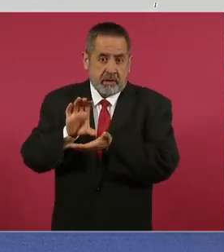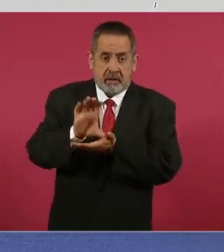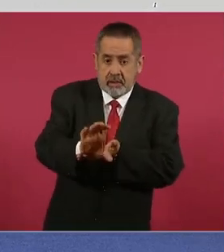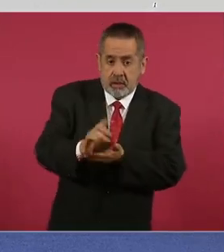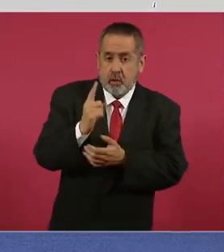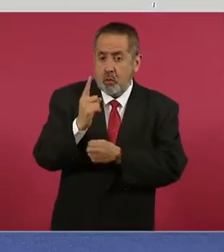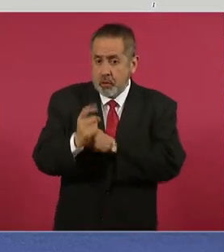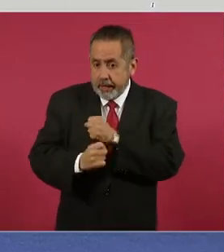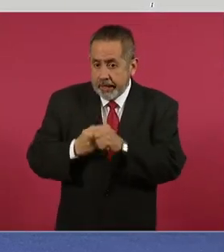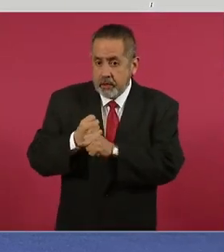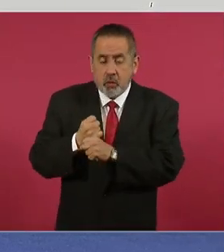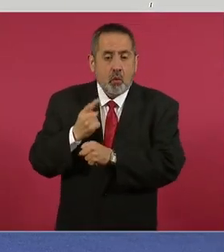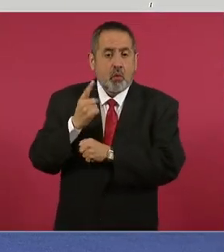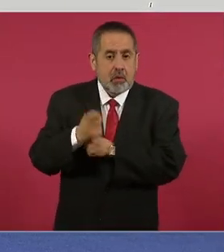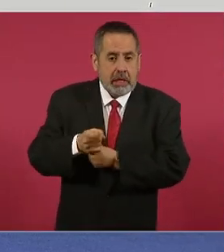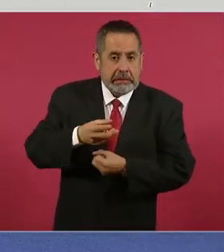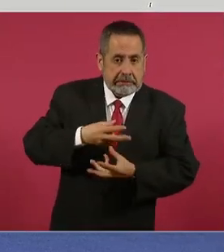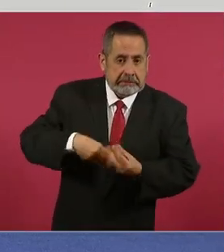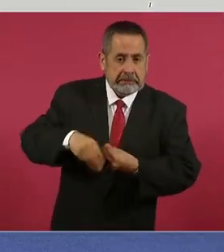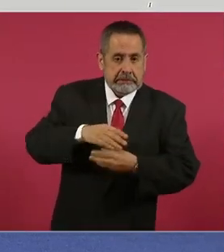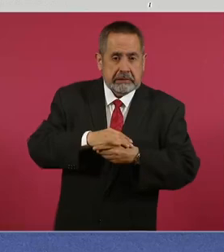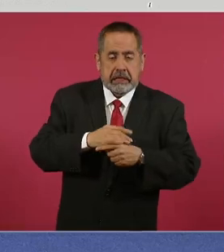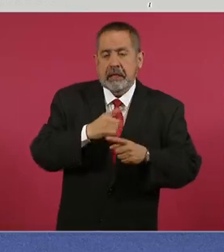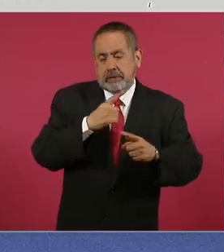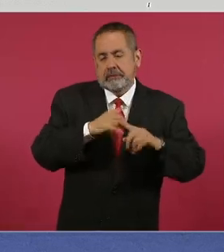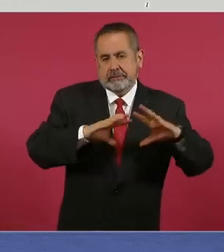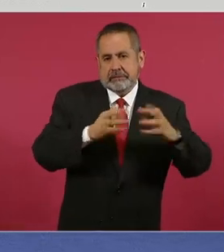año por seis años.